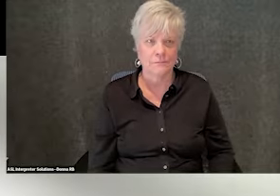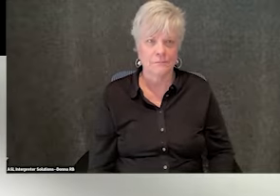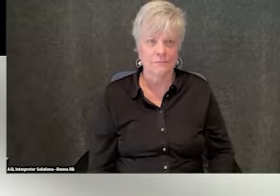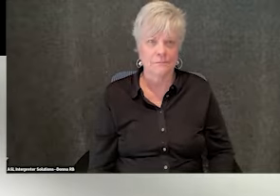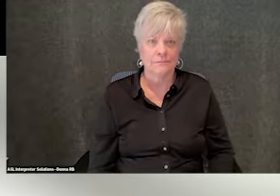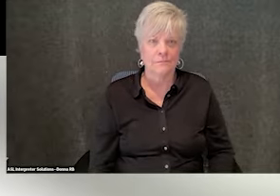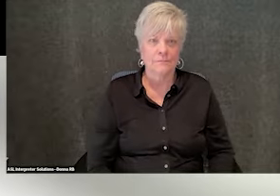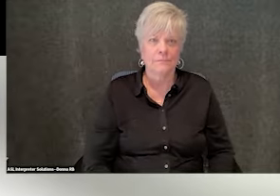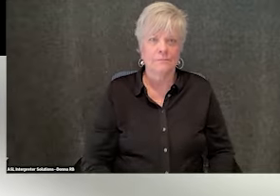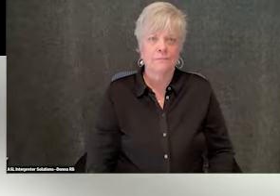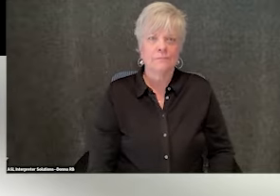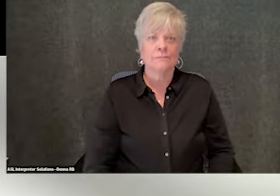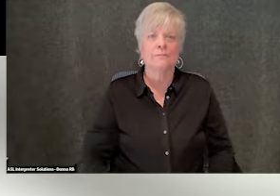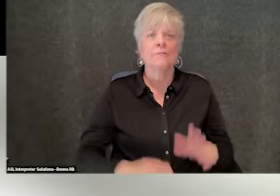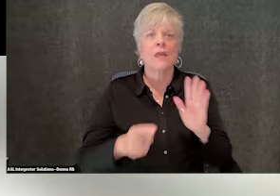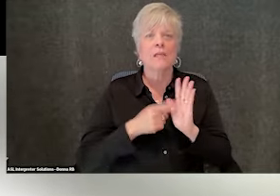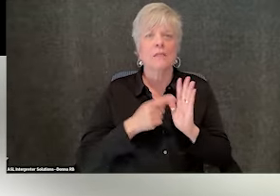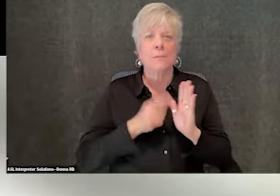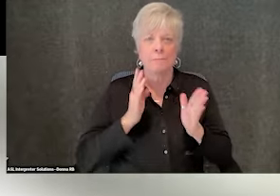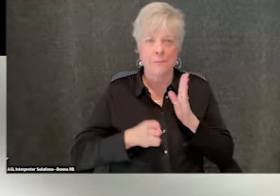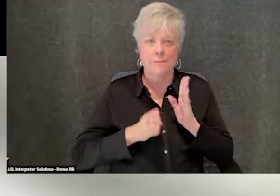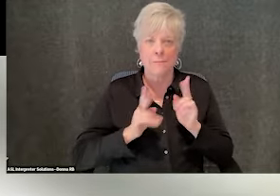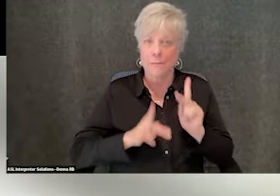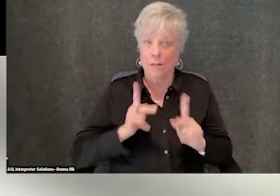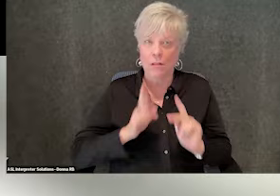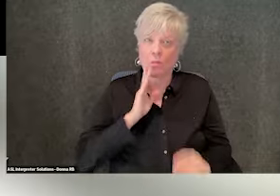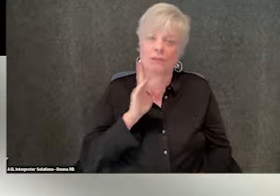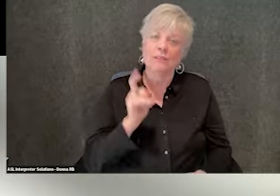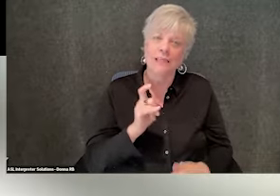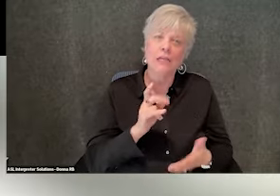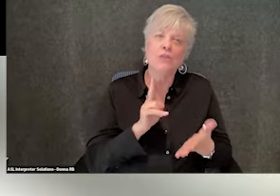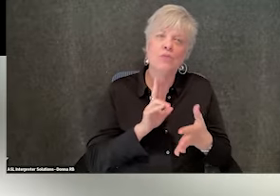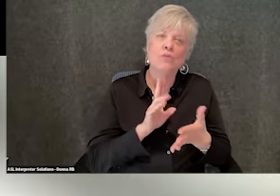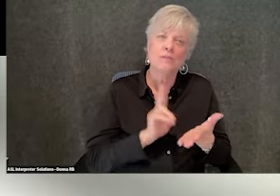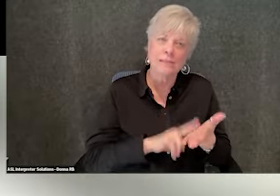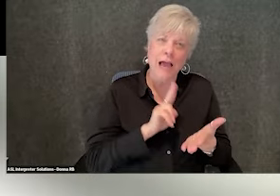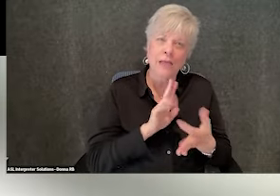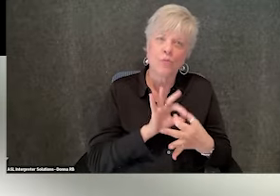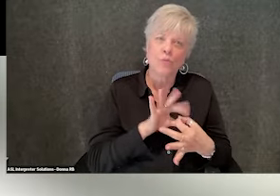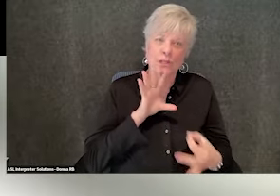del Estado.